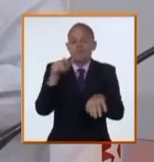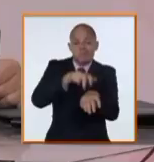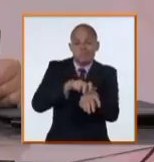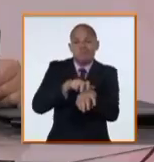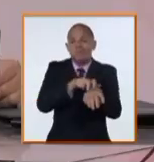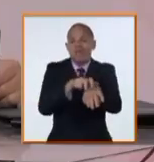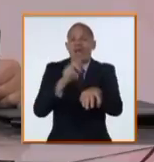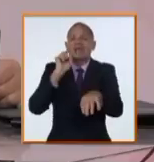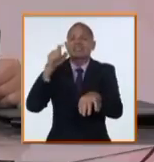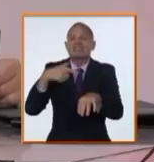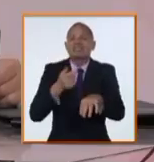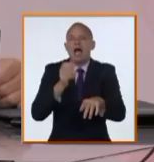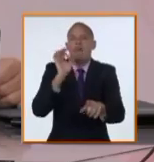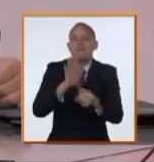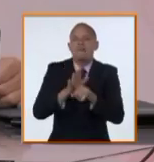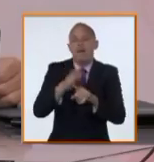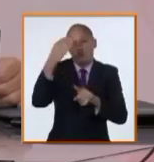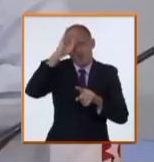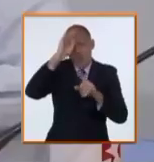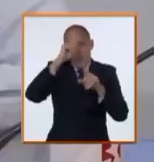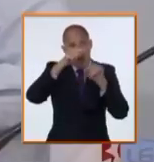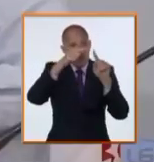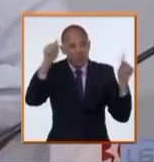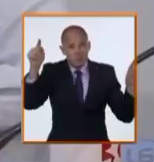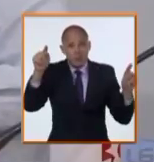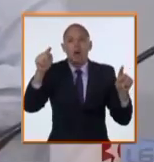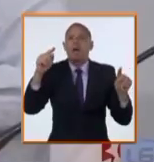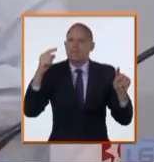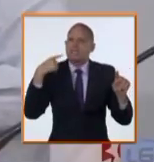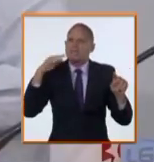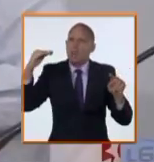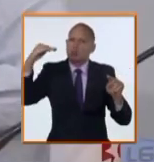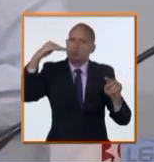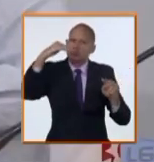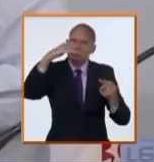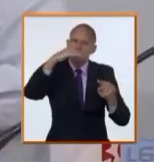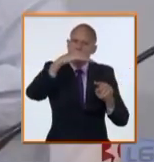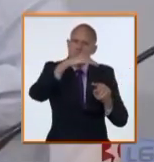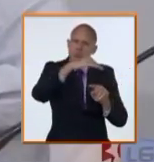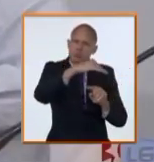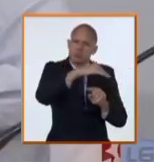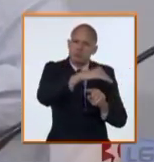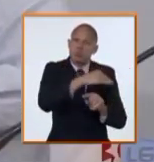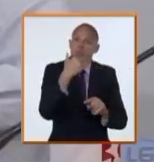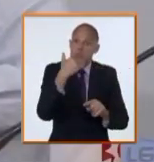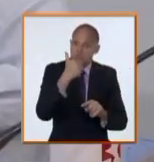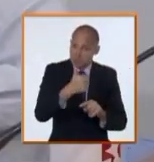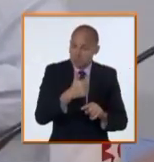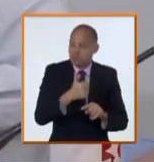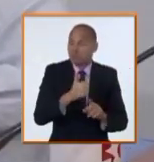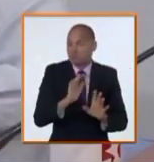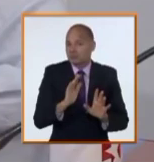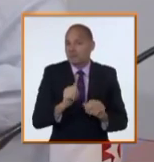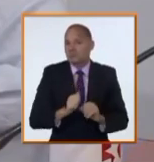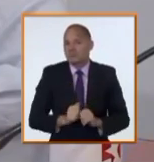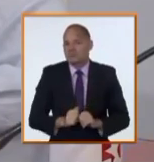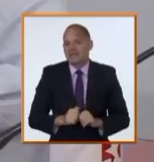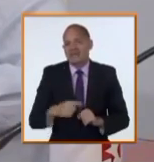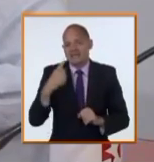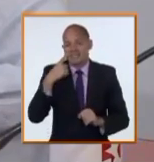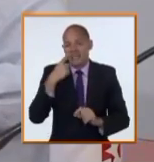una gran acogida por la población y otro elemento importante es que se ha podido realizar toda